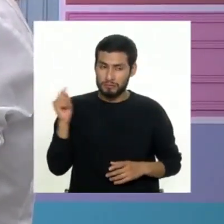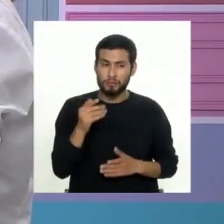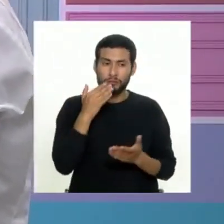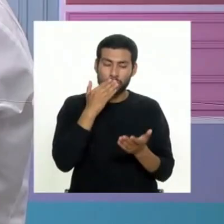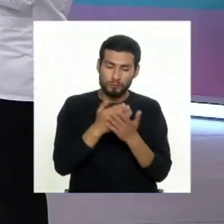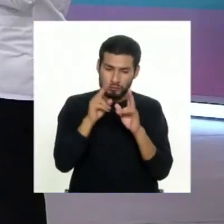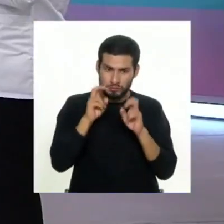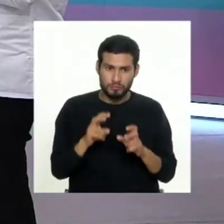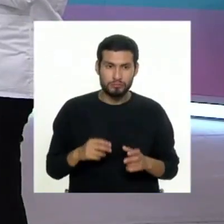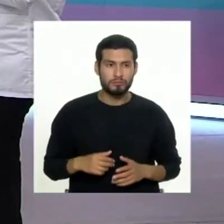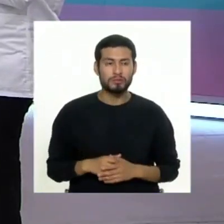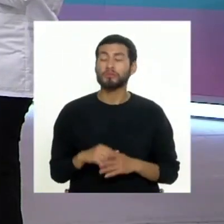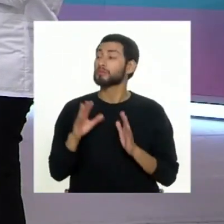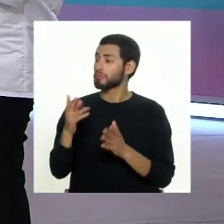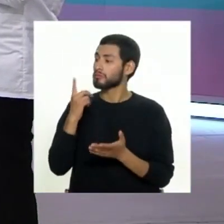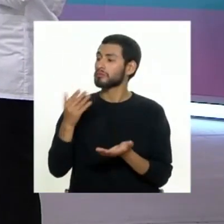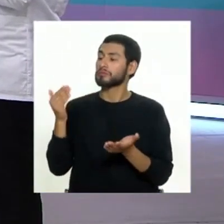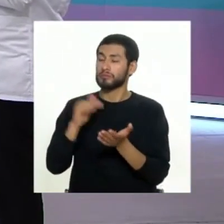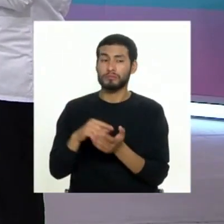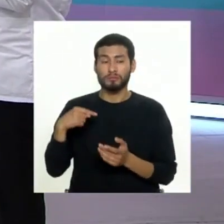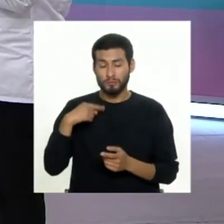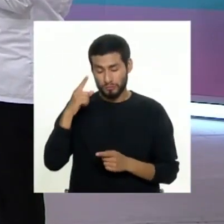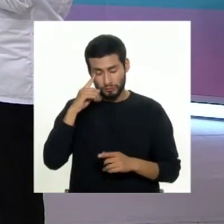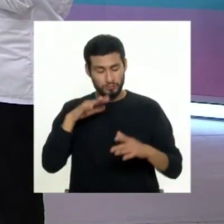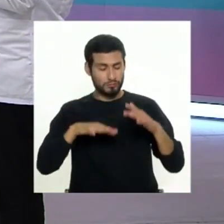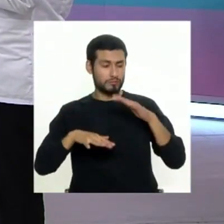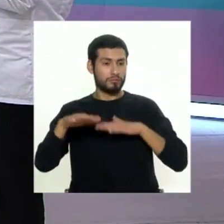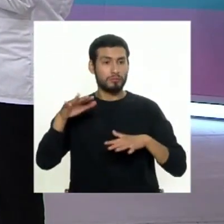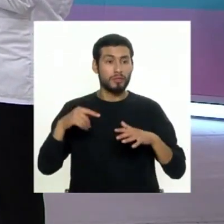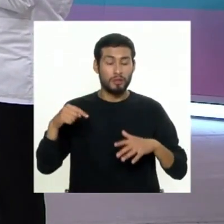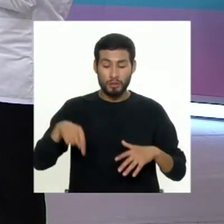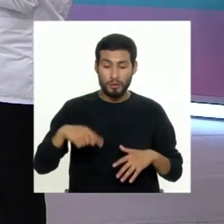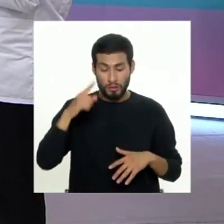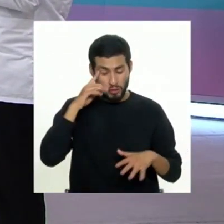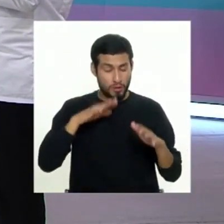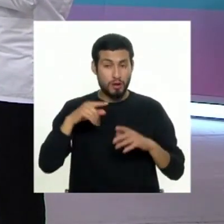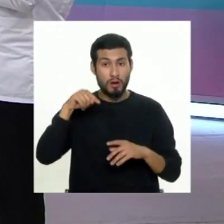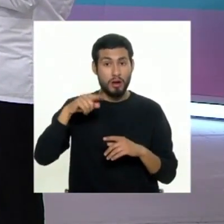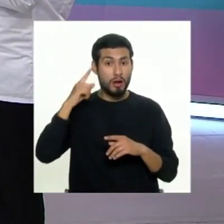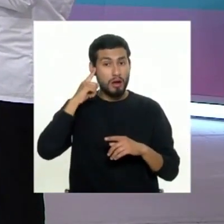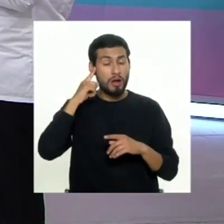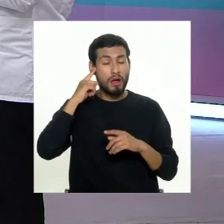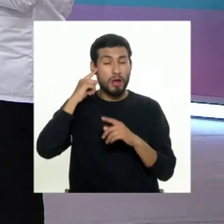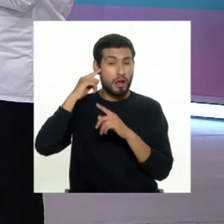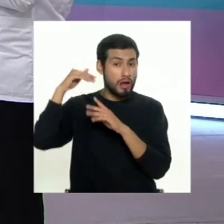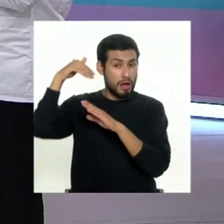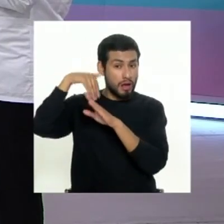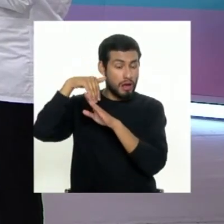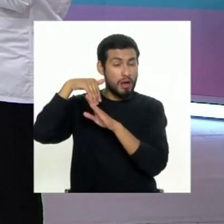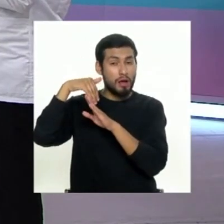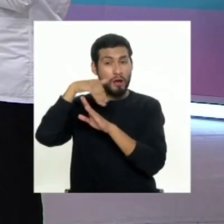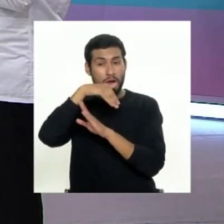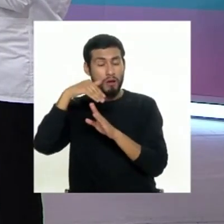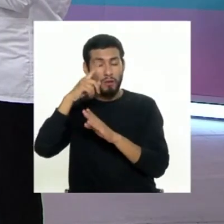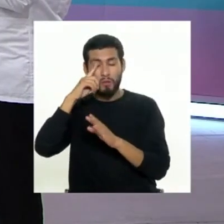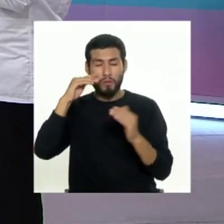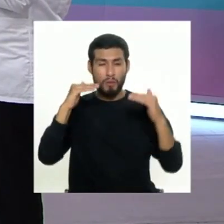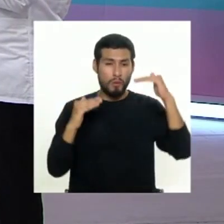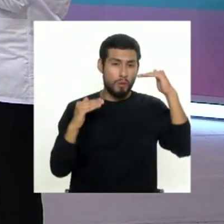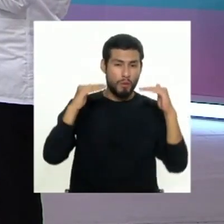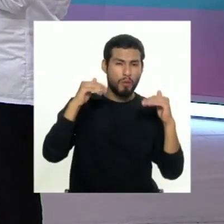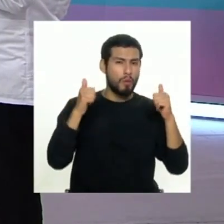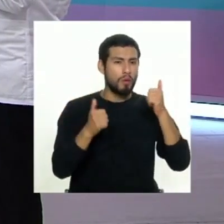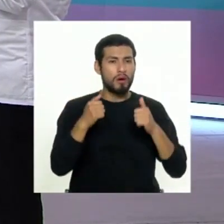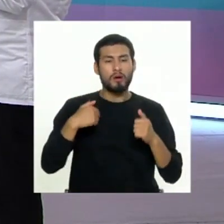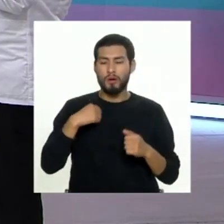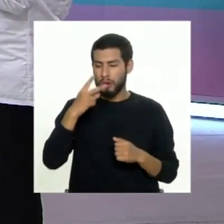diagnóstico. Bueno, entonces, recapitulando. Yo tengo vértigo, quiero distinguir si este vértigo es periférico o es central. Tú comienzas con un examen básicamente